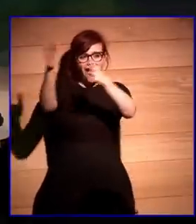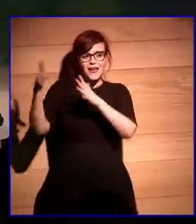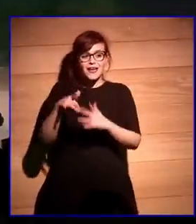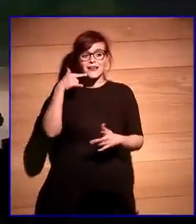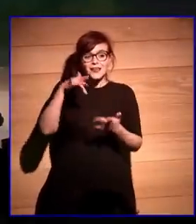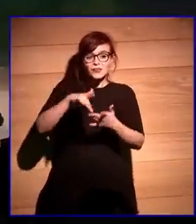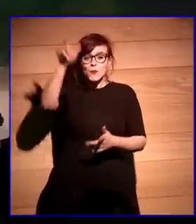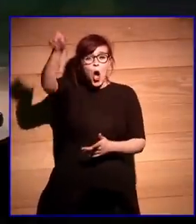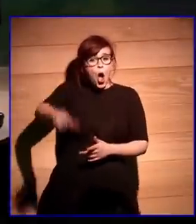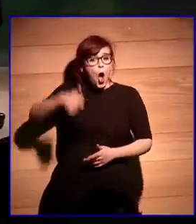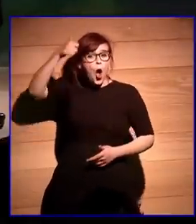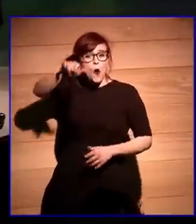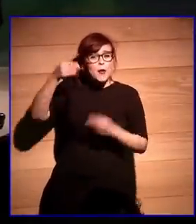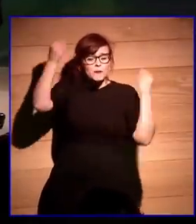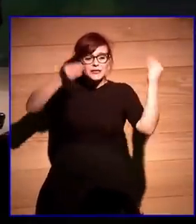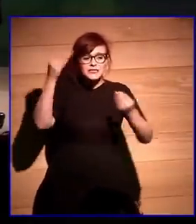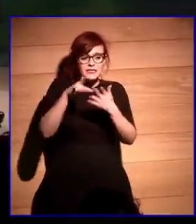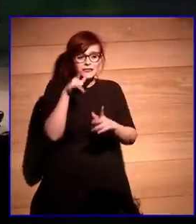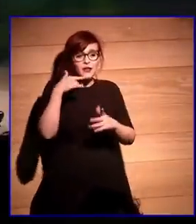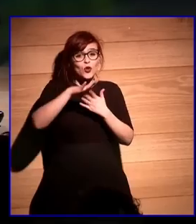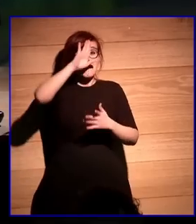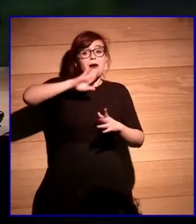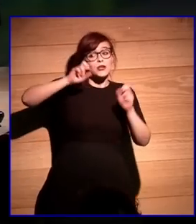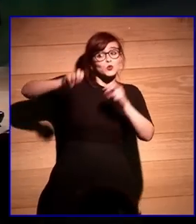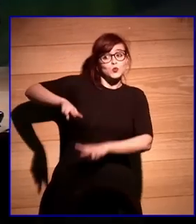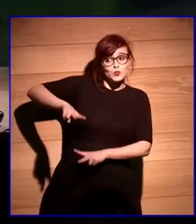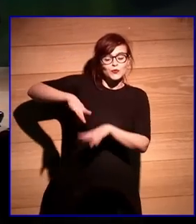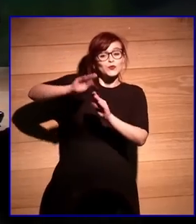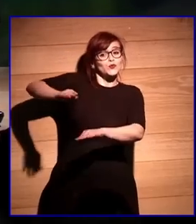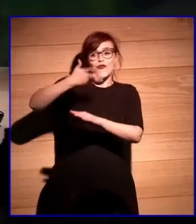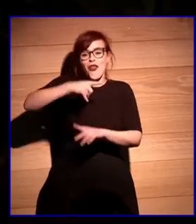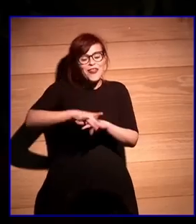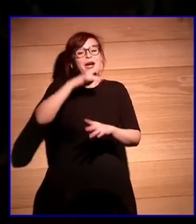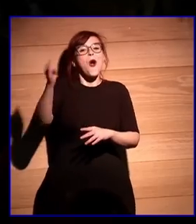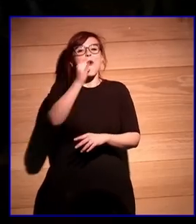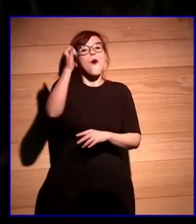Y es el hombre al que le gustaría escuchar, yo soy tu padre, Juan Gómez Jurado.